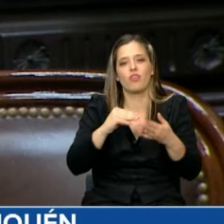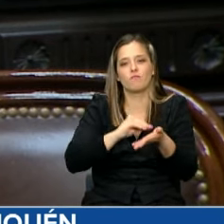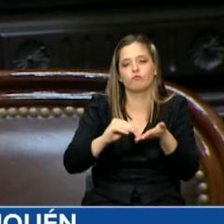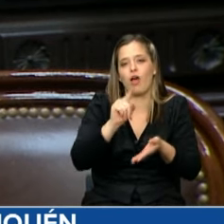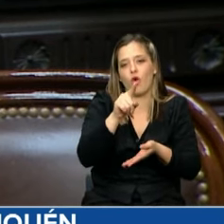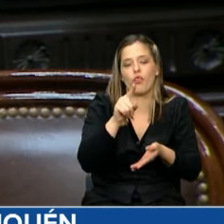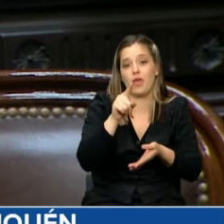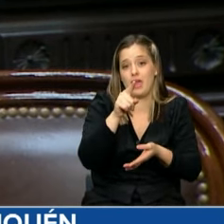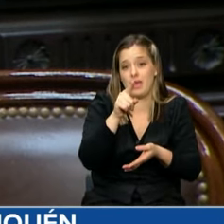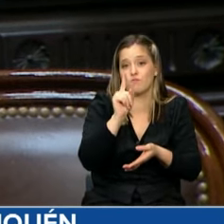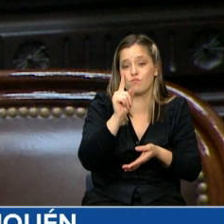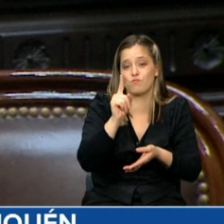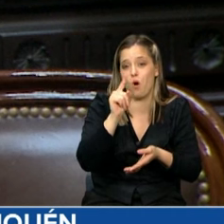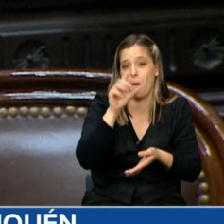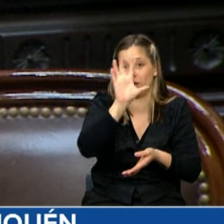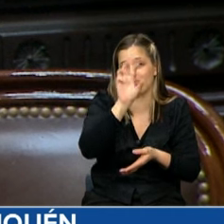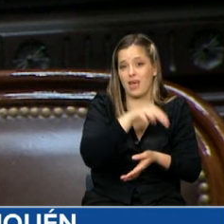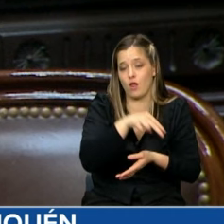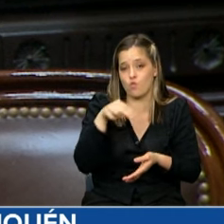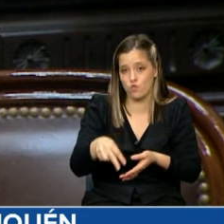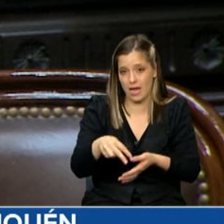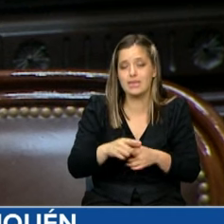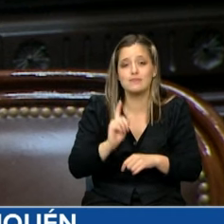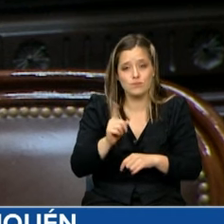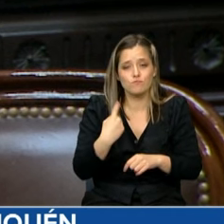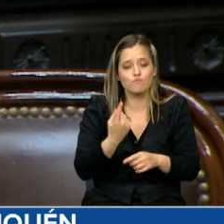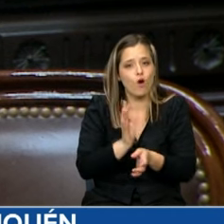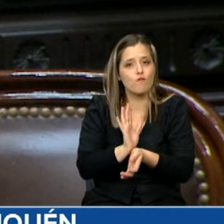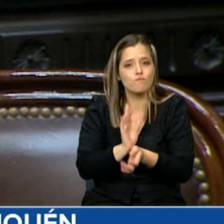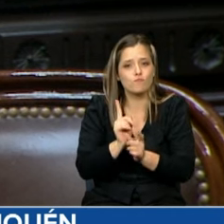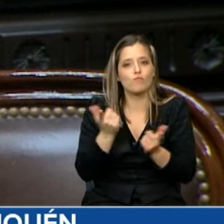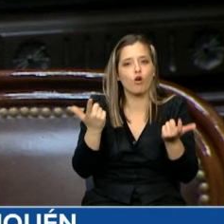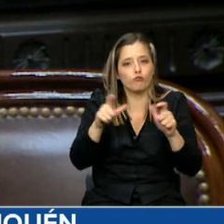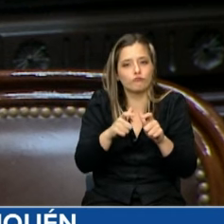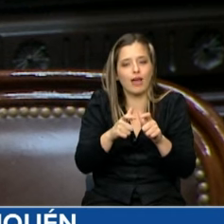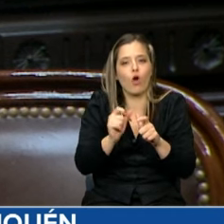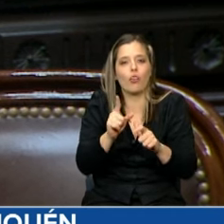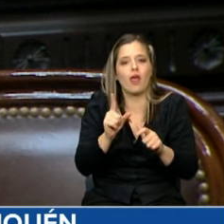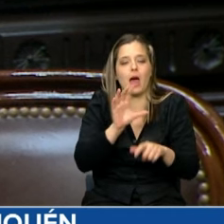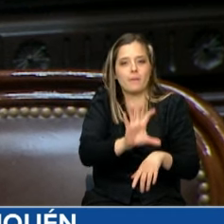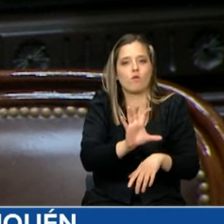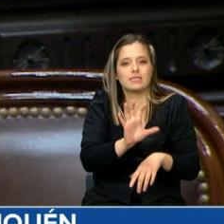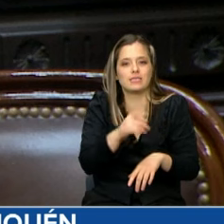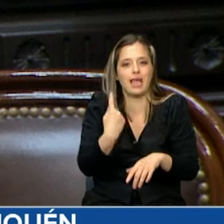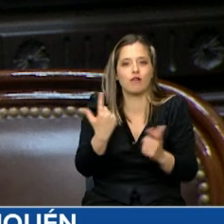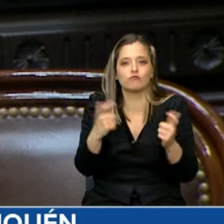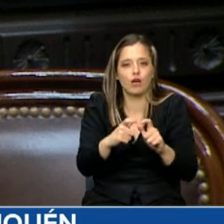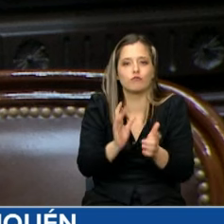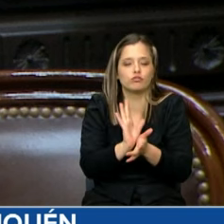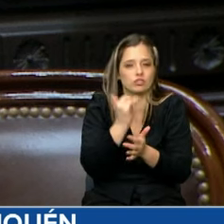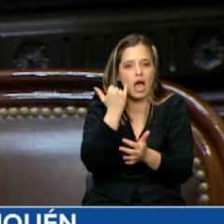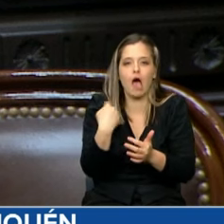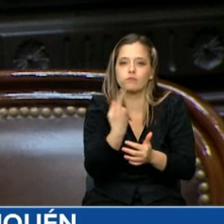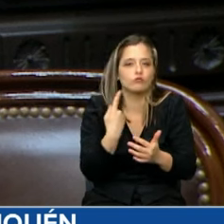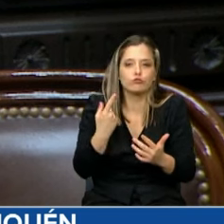parlamento patagónico y siempre estas declaraciones además de las consejos del liberante de toda la provincia se han expedido por unanimidad